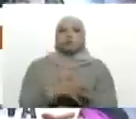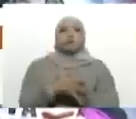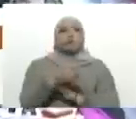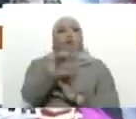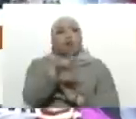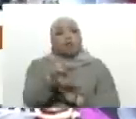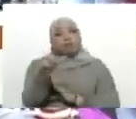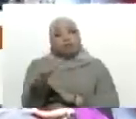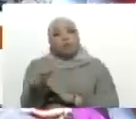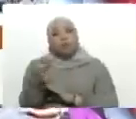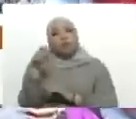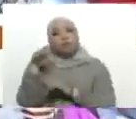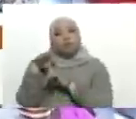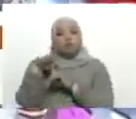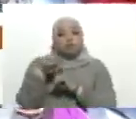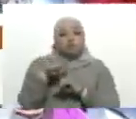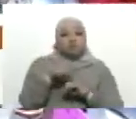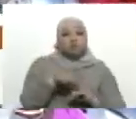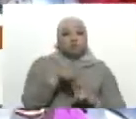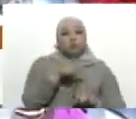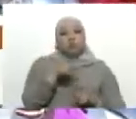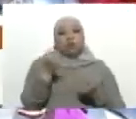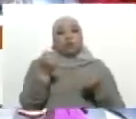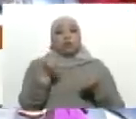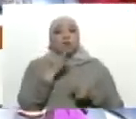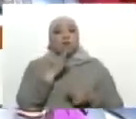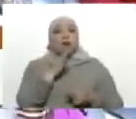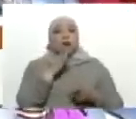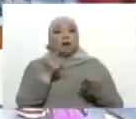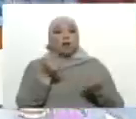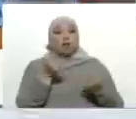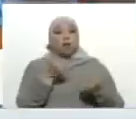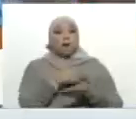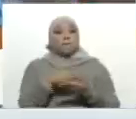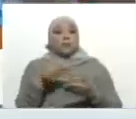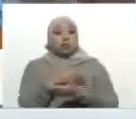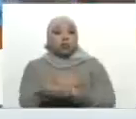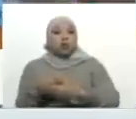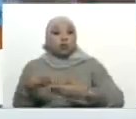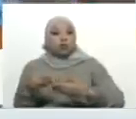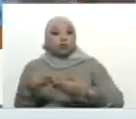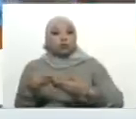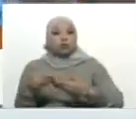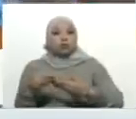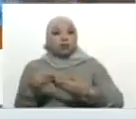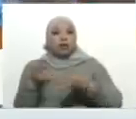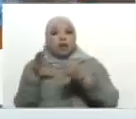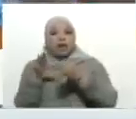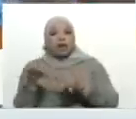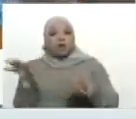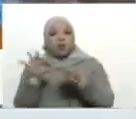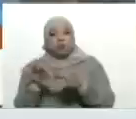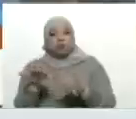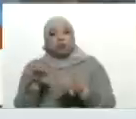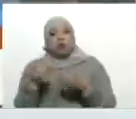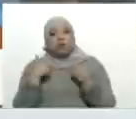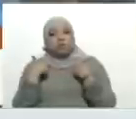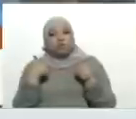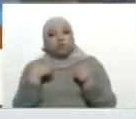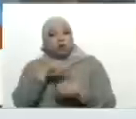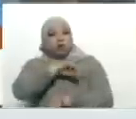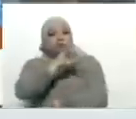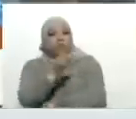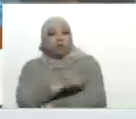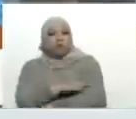El dominio lo tiene el capital Financiero esta narrativa que beneficia al más fuerte siempre